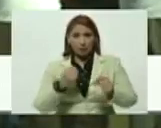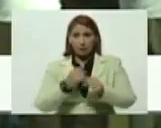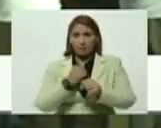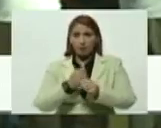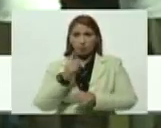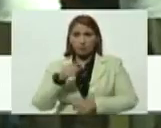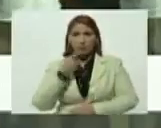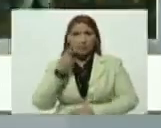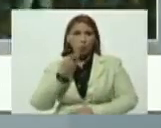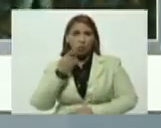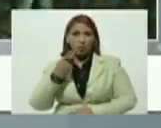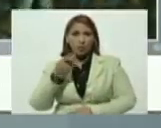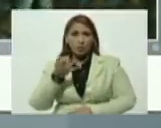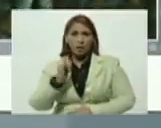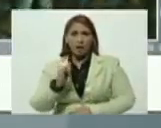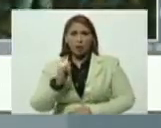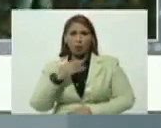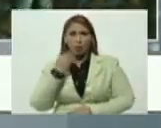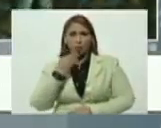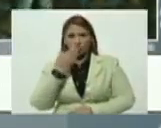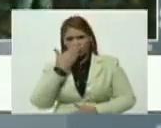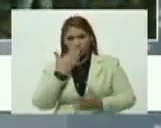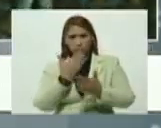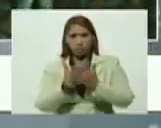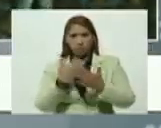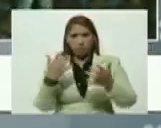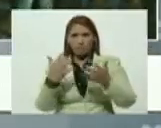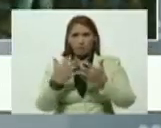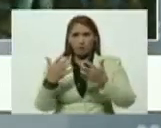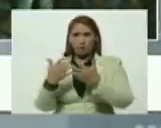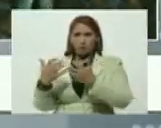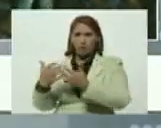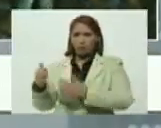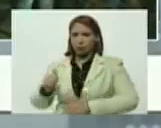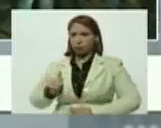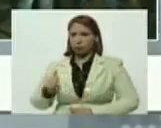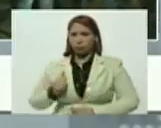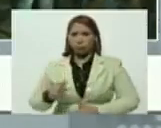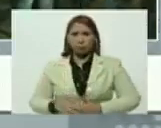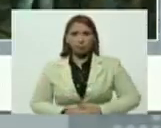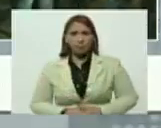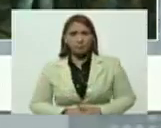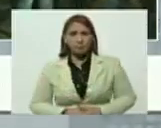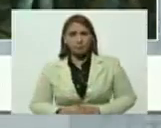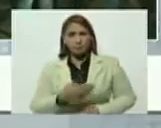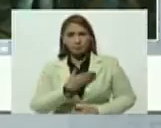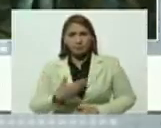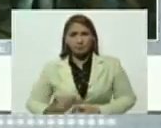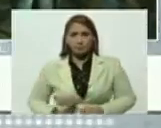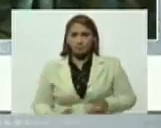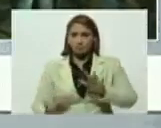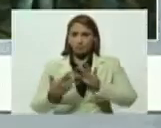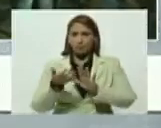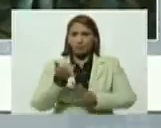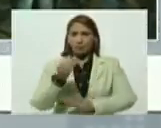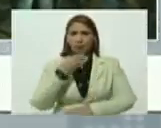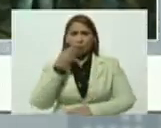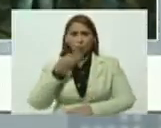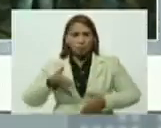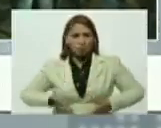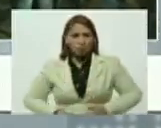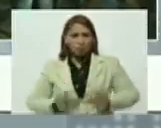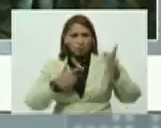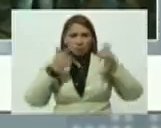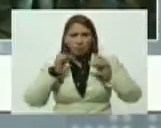su política y es que está su juventud al frente de las batallas que tengamos que dar. Presidente, adelante, aquí está su juventud. Nacimos con